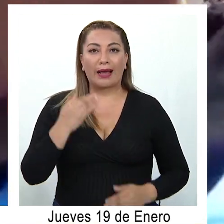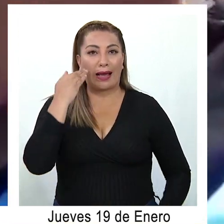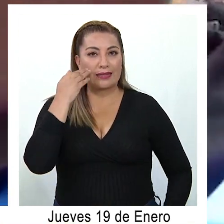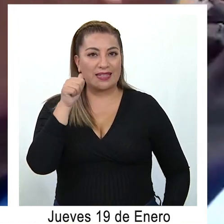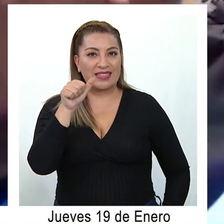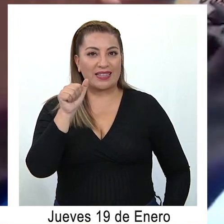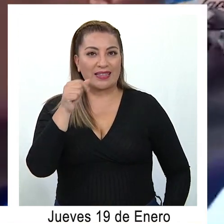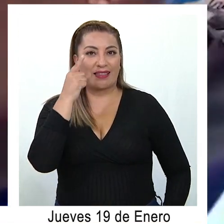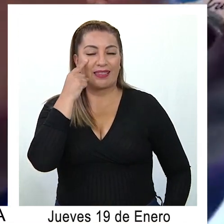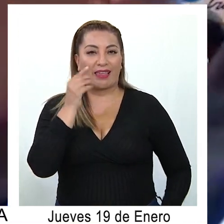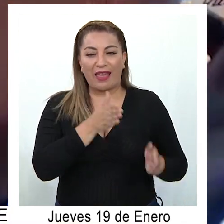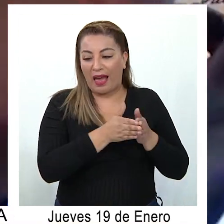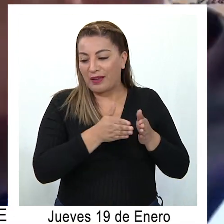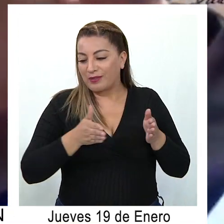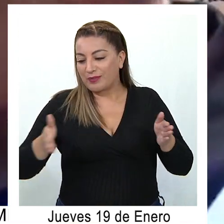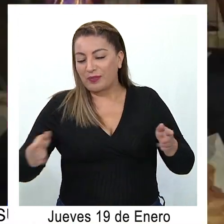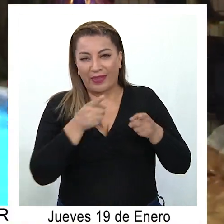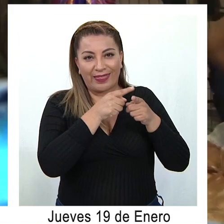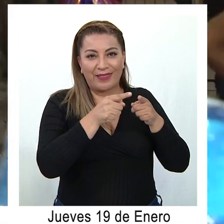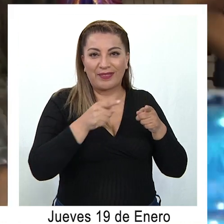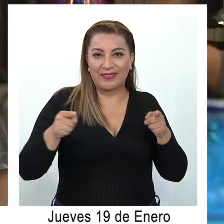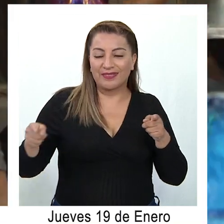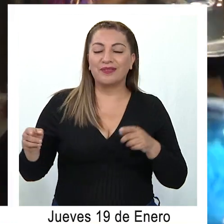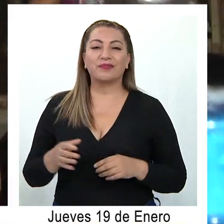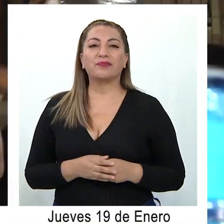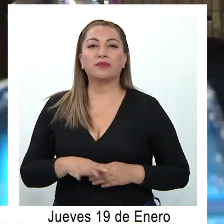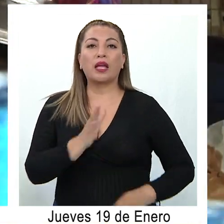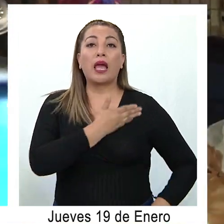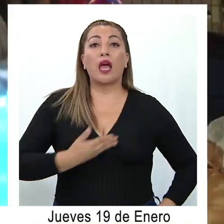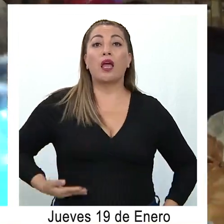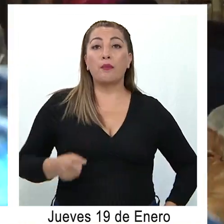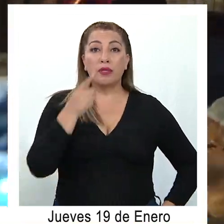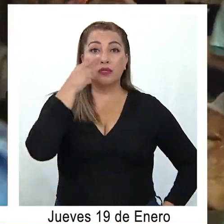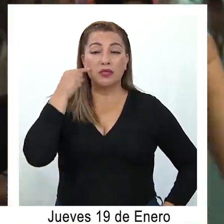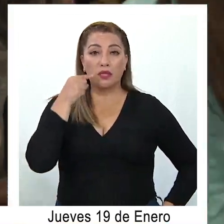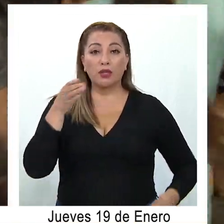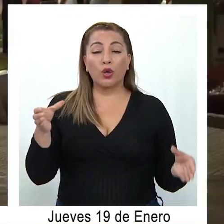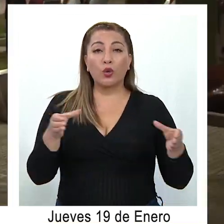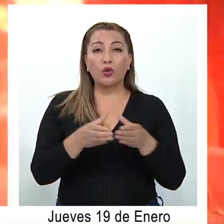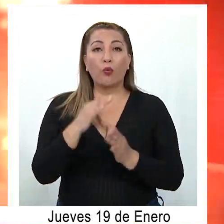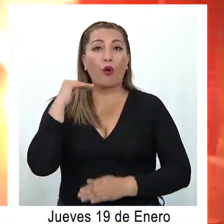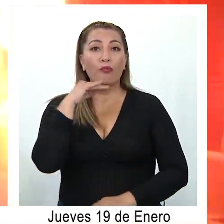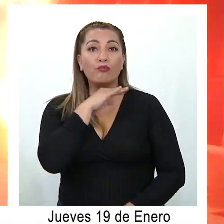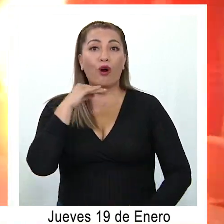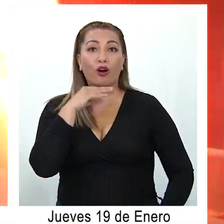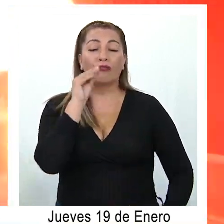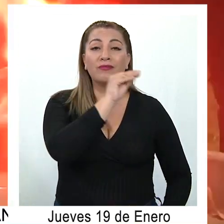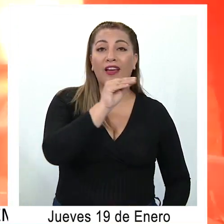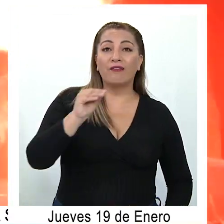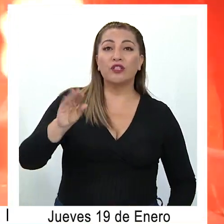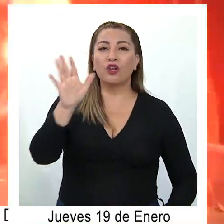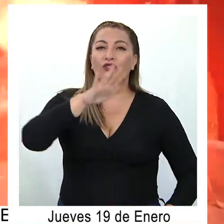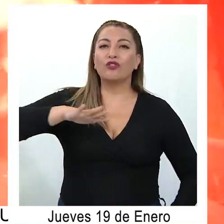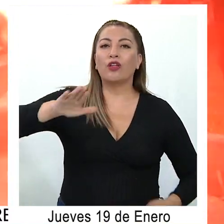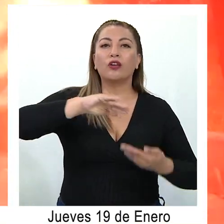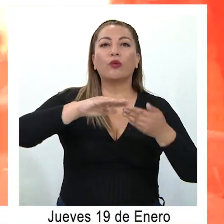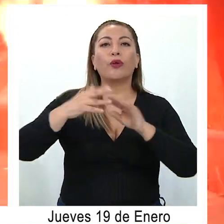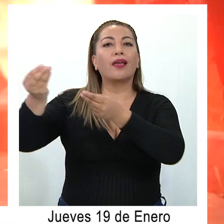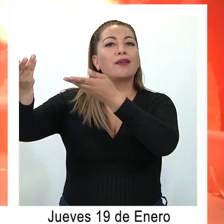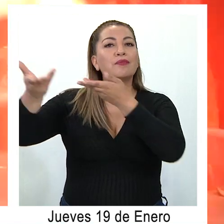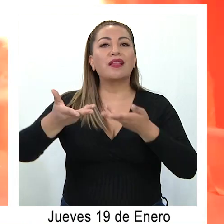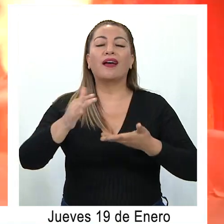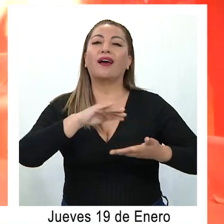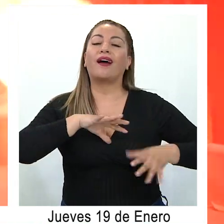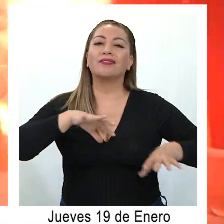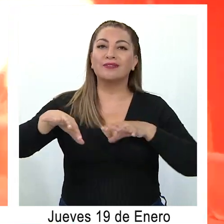días que nos van a tener muy prendidos a todos. El presidente del Club Unión Morro agregó que toda la comunidad está invitada a las